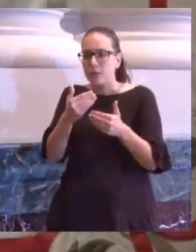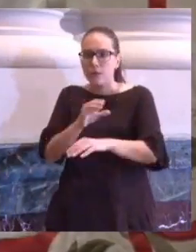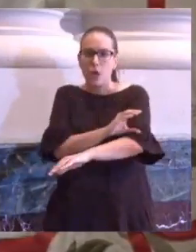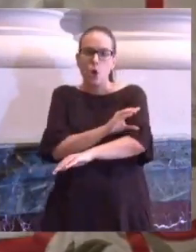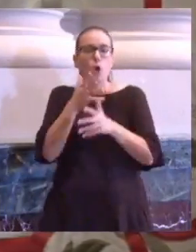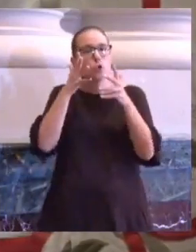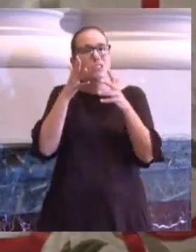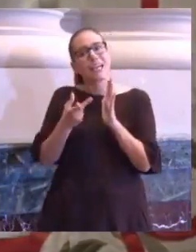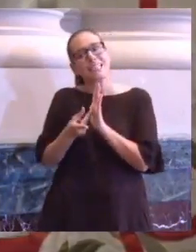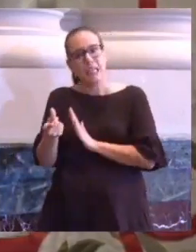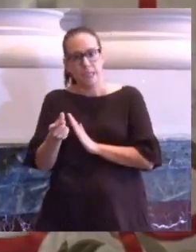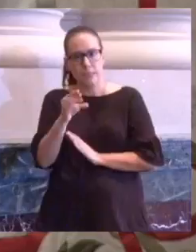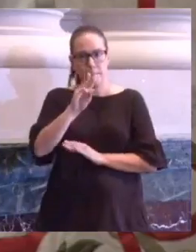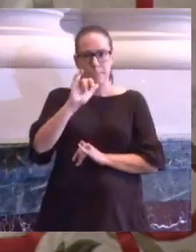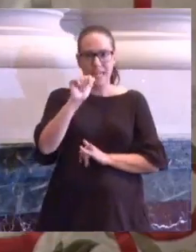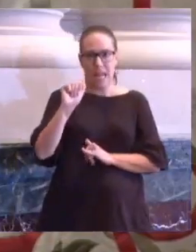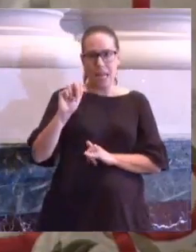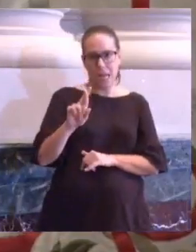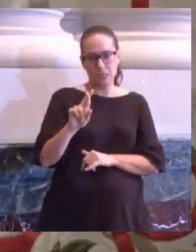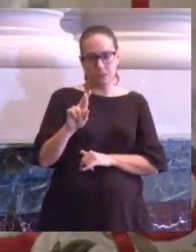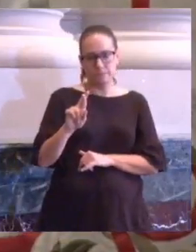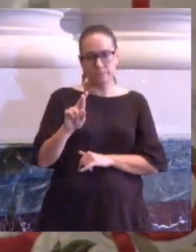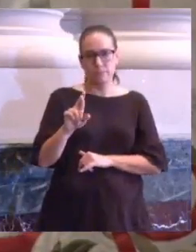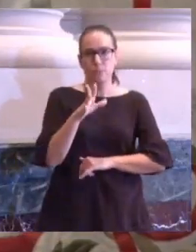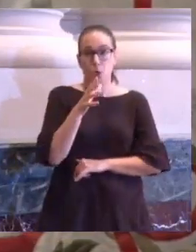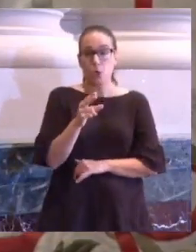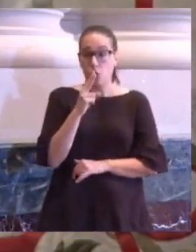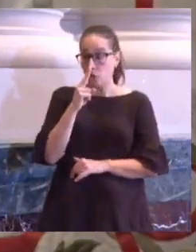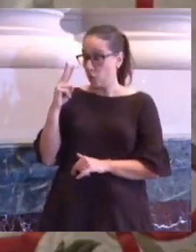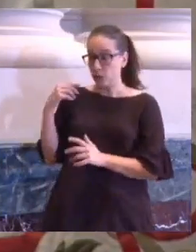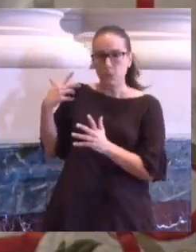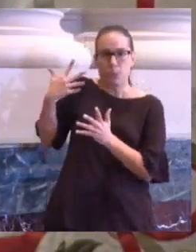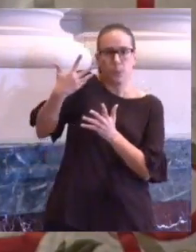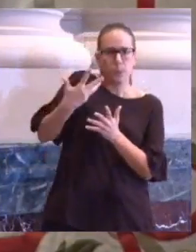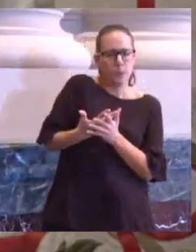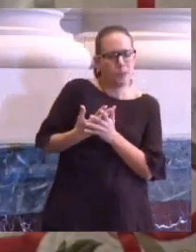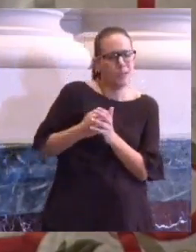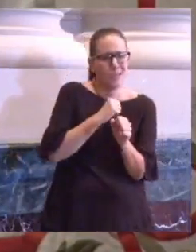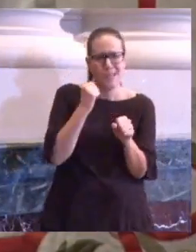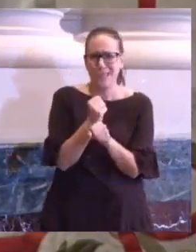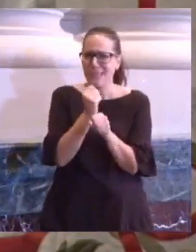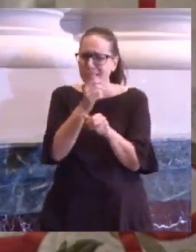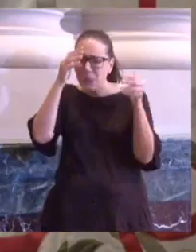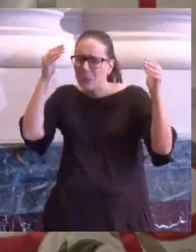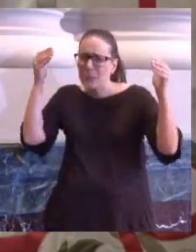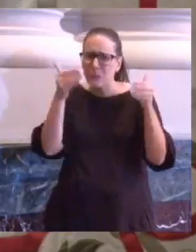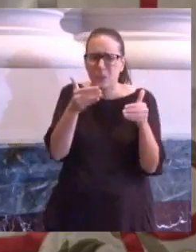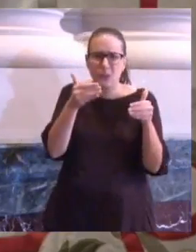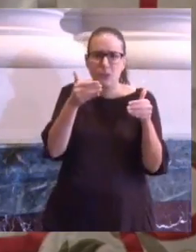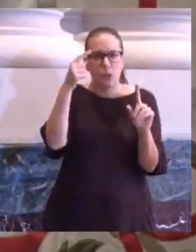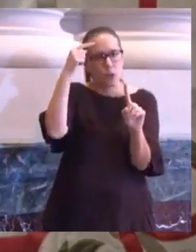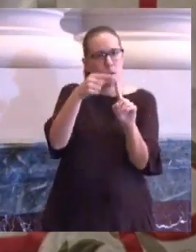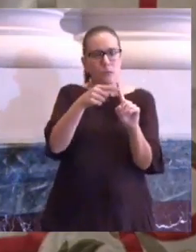consejera saliente, a Pilar Ventura, que durante casi dos años se ha entregado en cuerpo y alma a dirigir